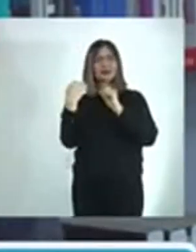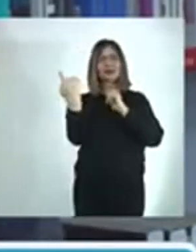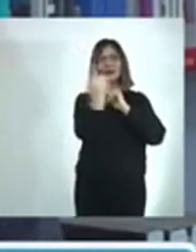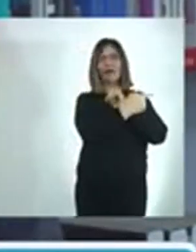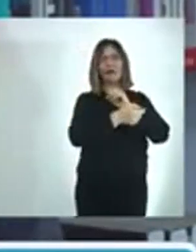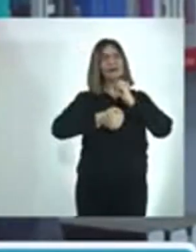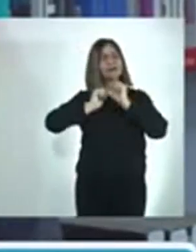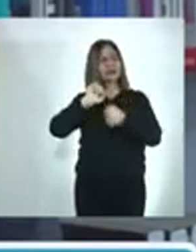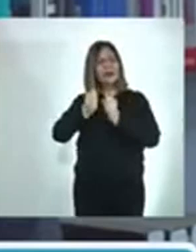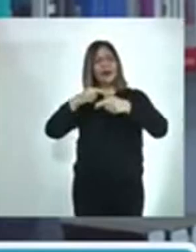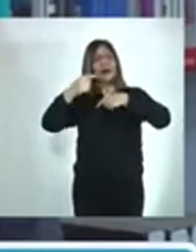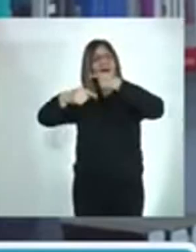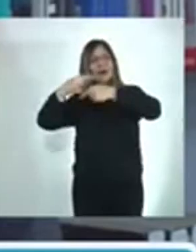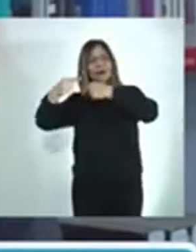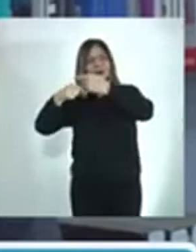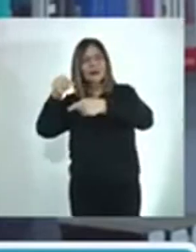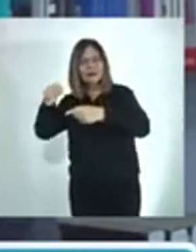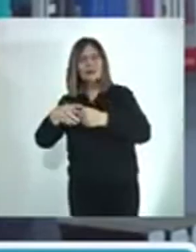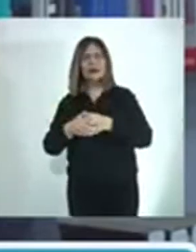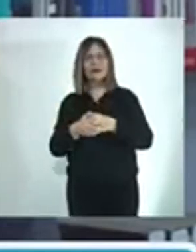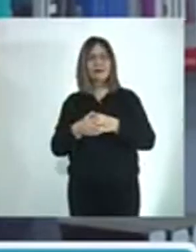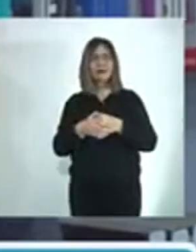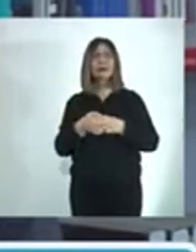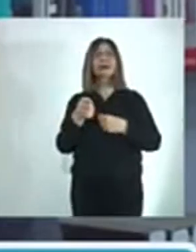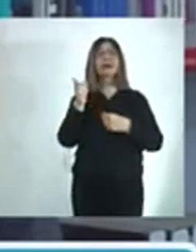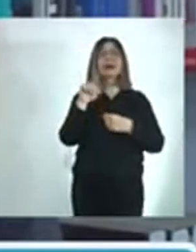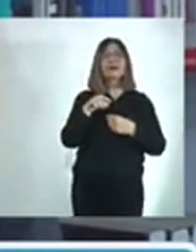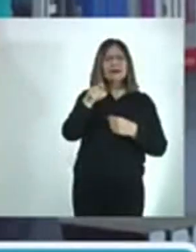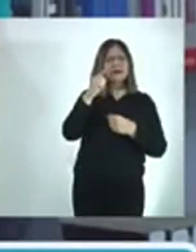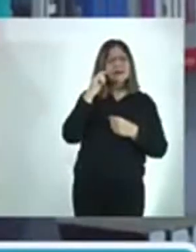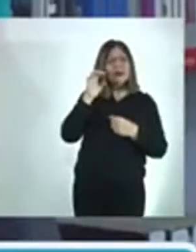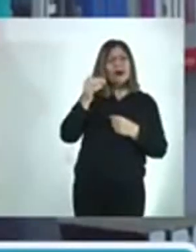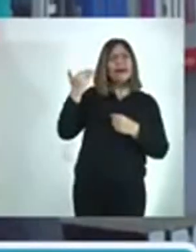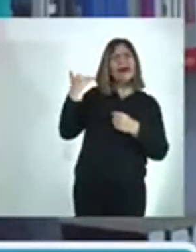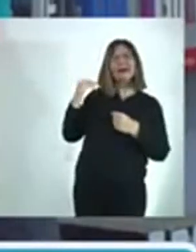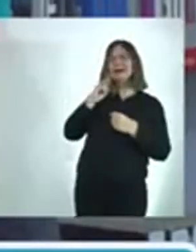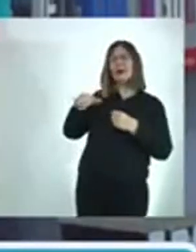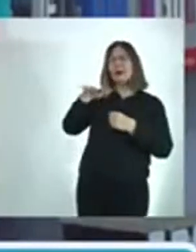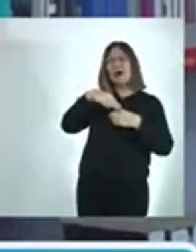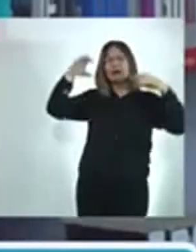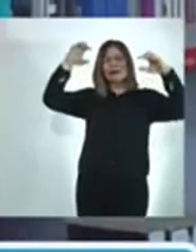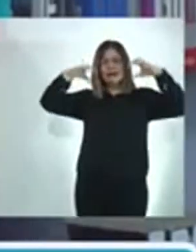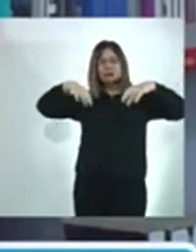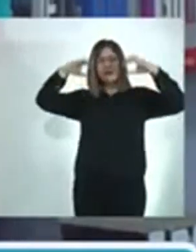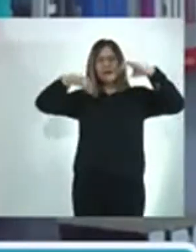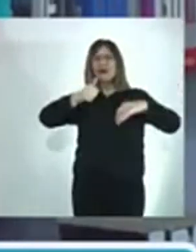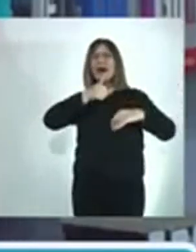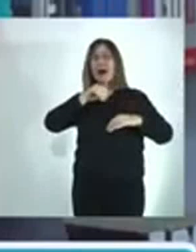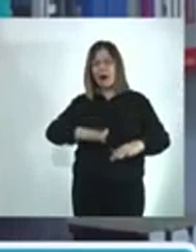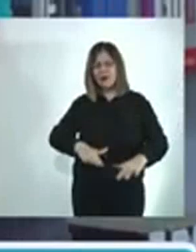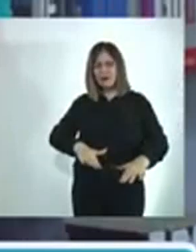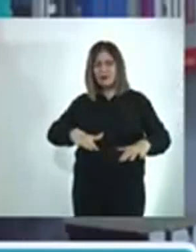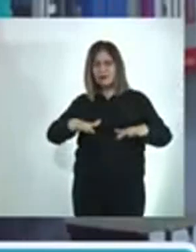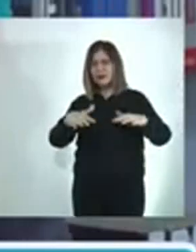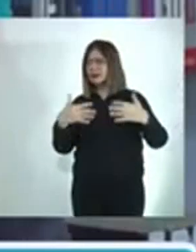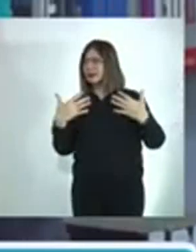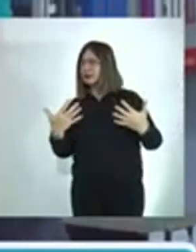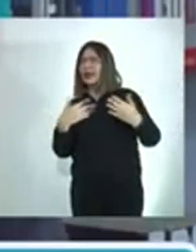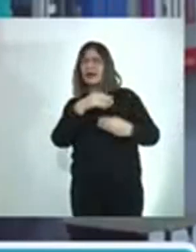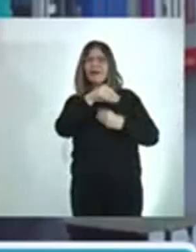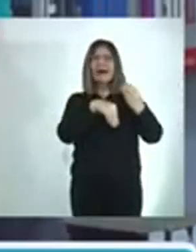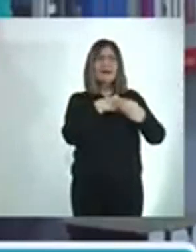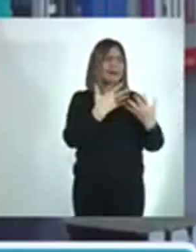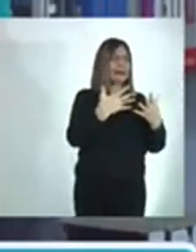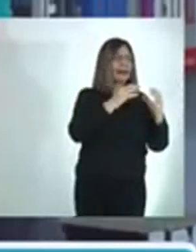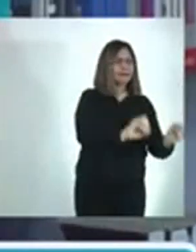lugares hemos tenido algún tipo de inundación, donde tenemos que trasladarla a la escuela a muchas